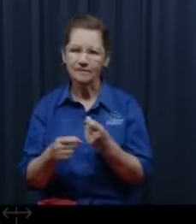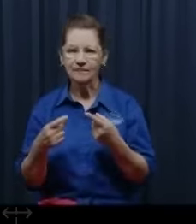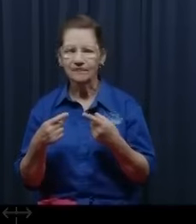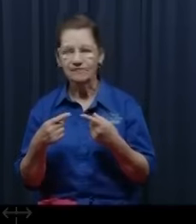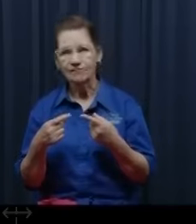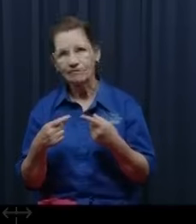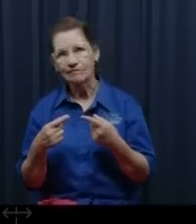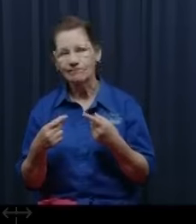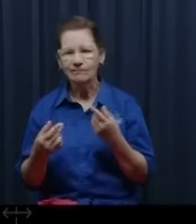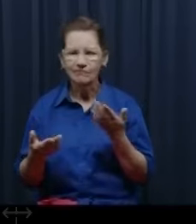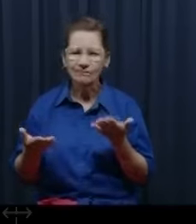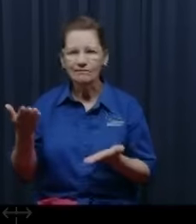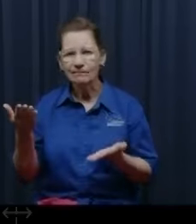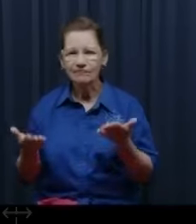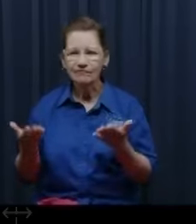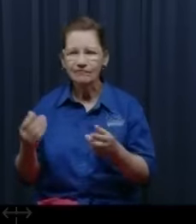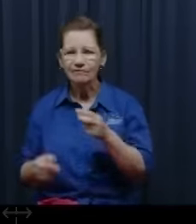más exacto